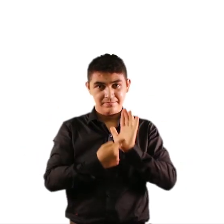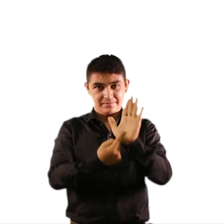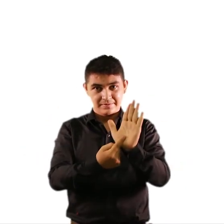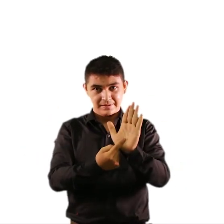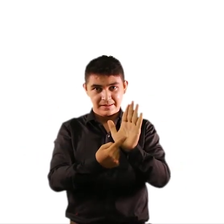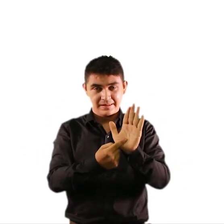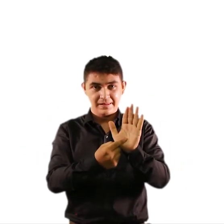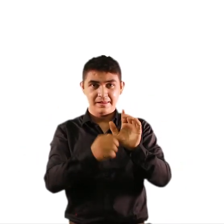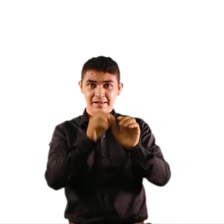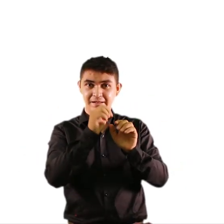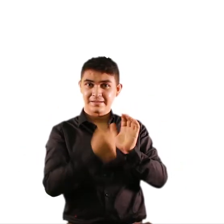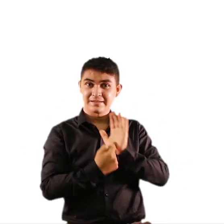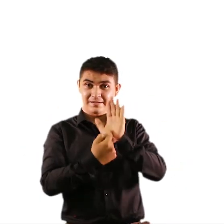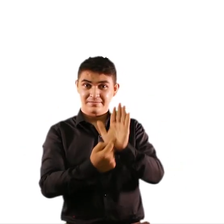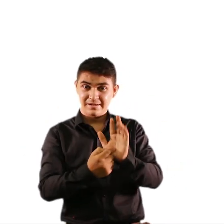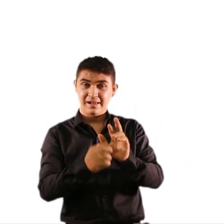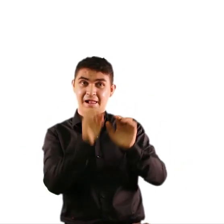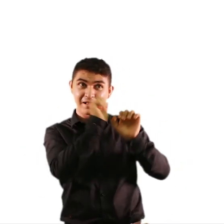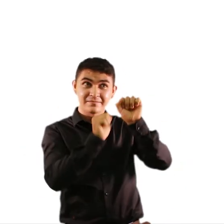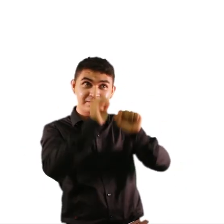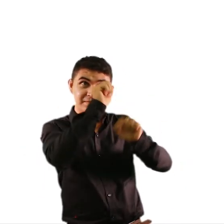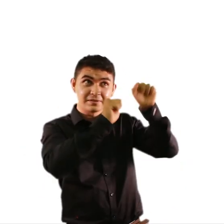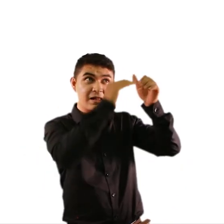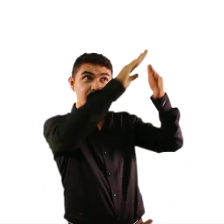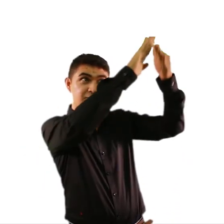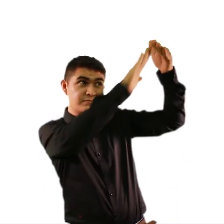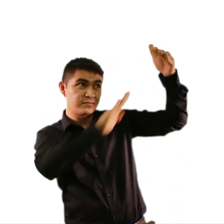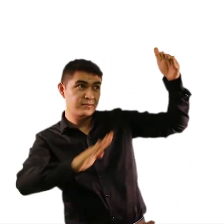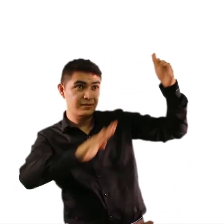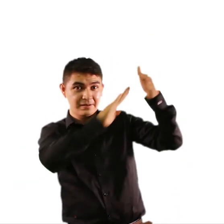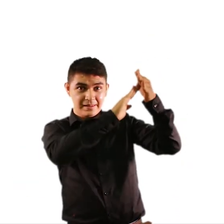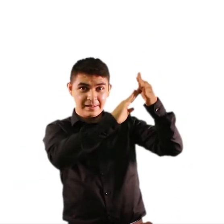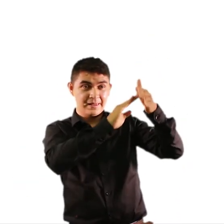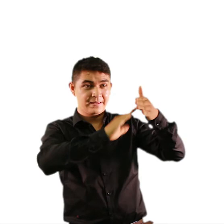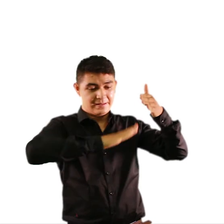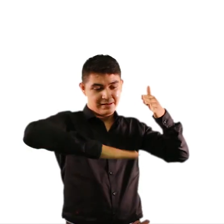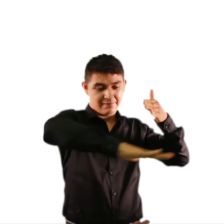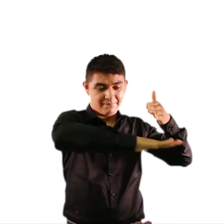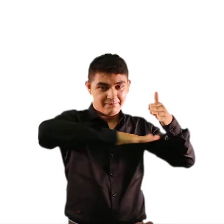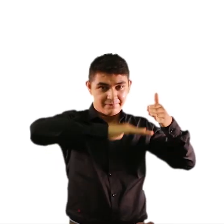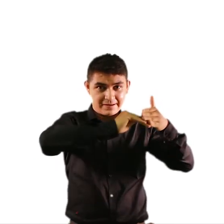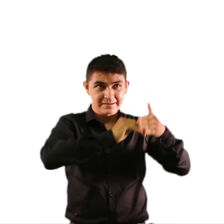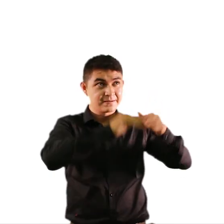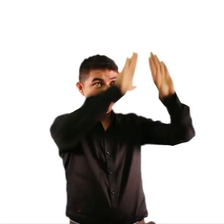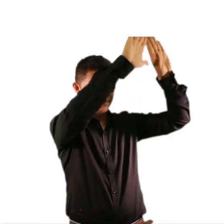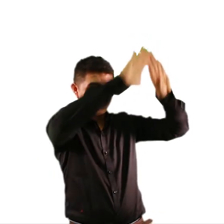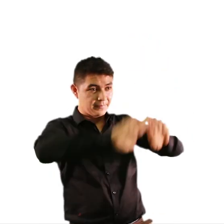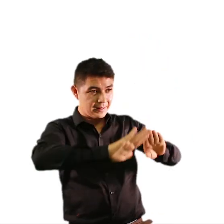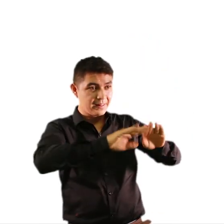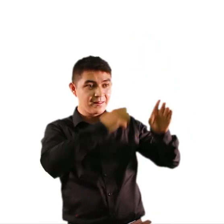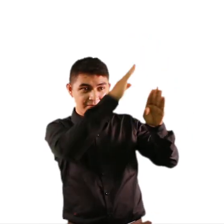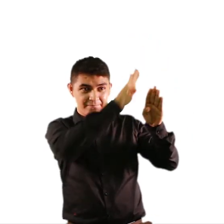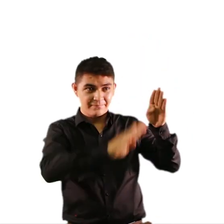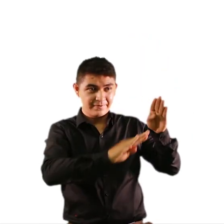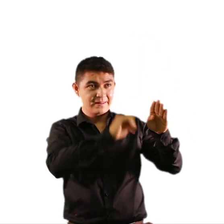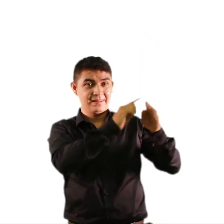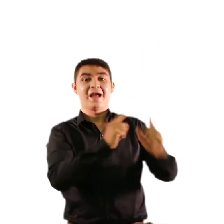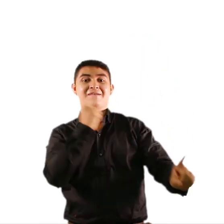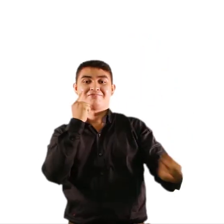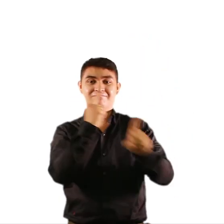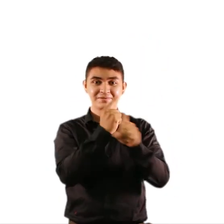y que el ángulo recto está en la base de la pared a nivel piso, pues acertaron. Y